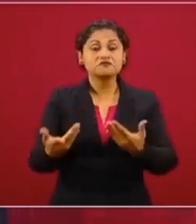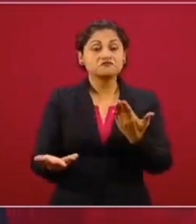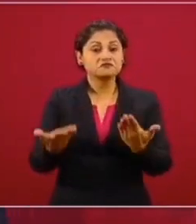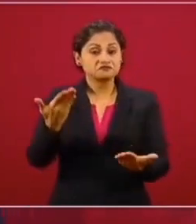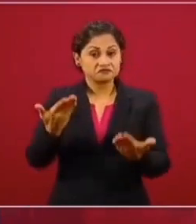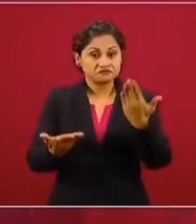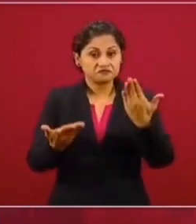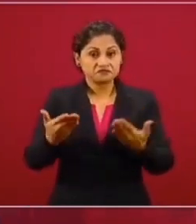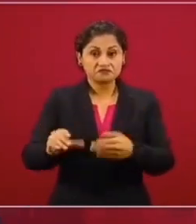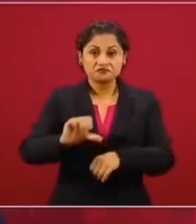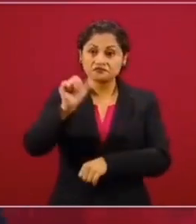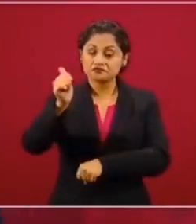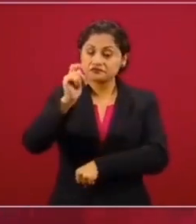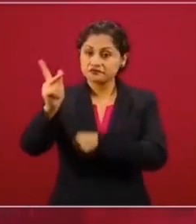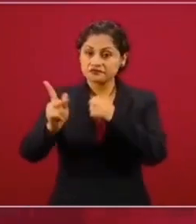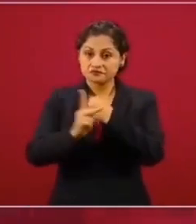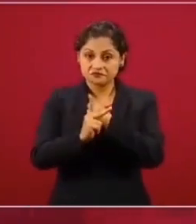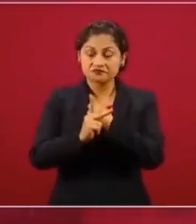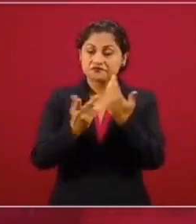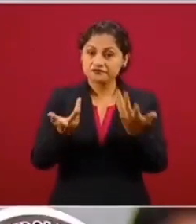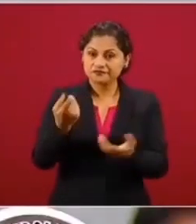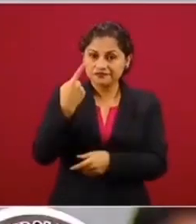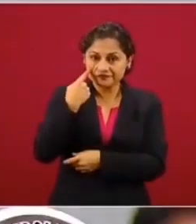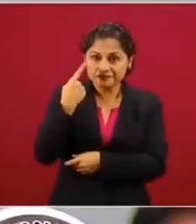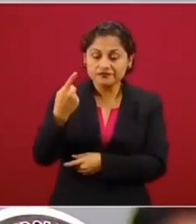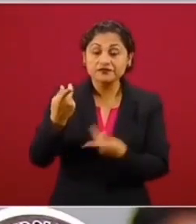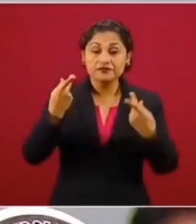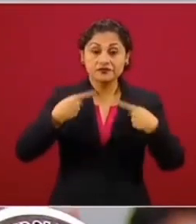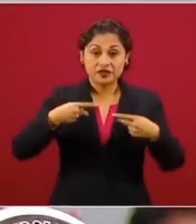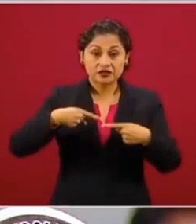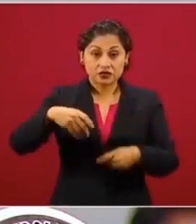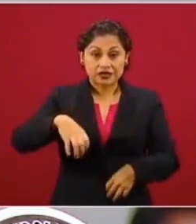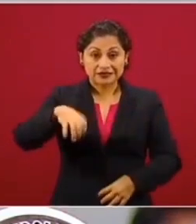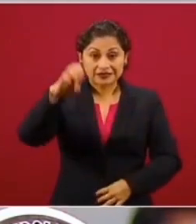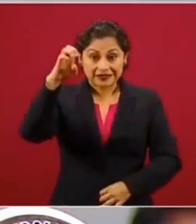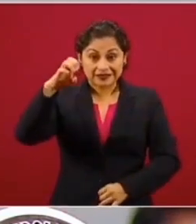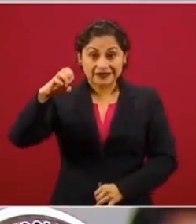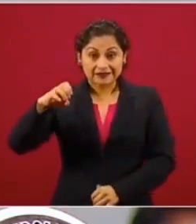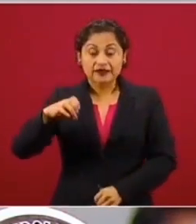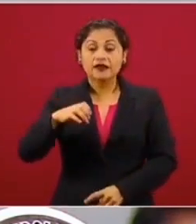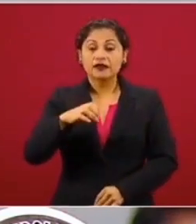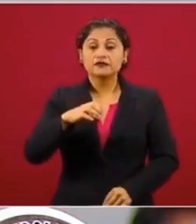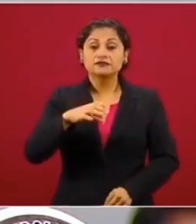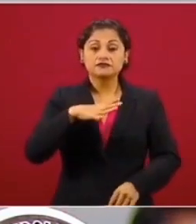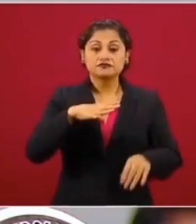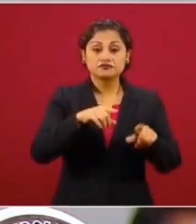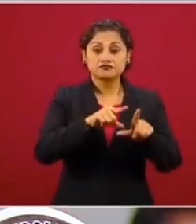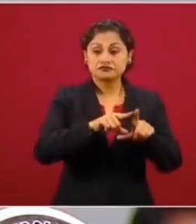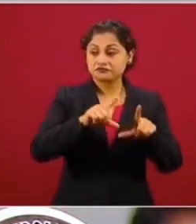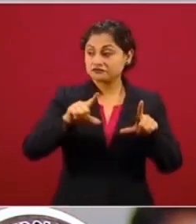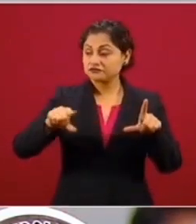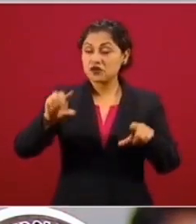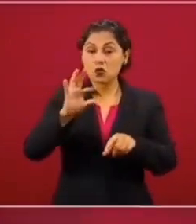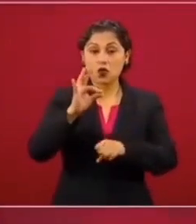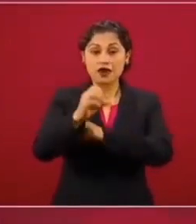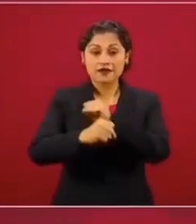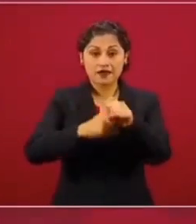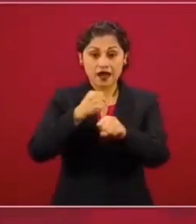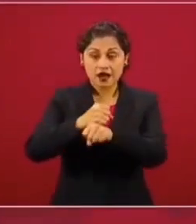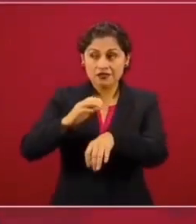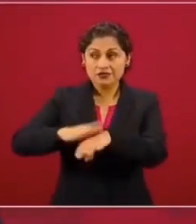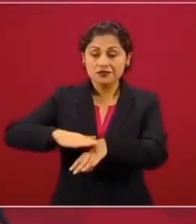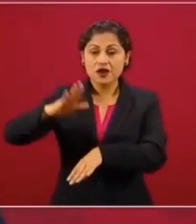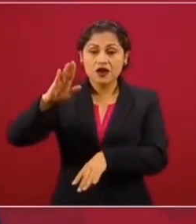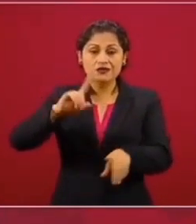ocurre en otros países tenemos a personas adultas mayores prácticamente de todo el intervalo desde los 40 años que tienen